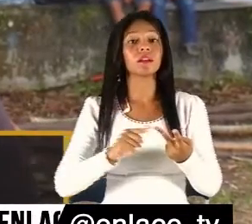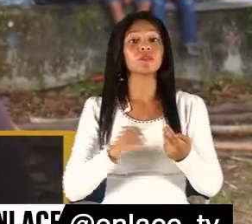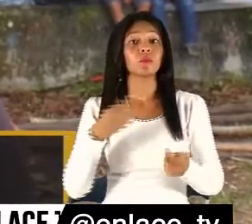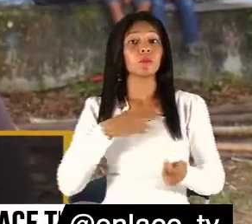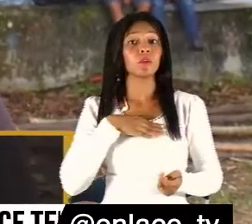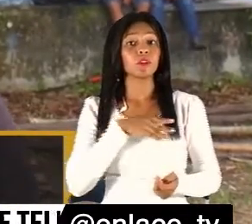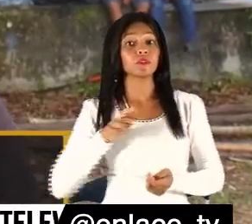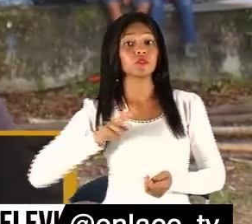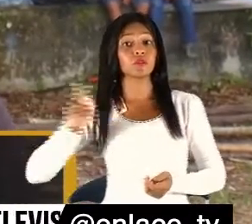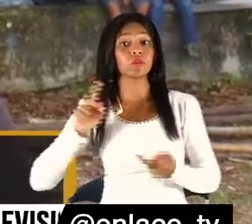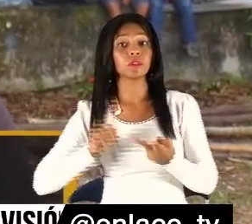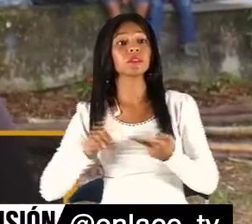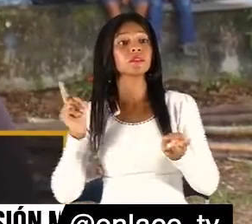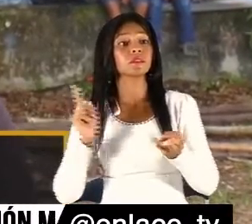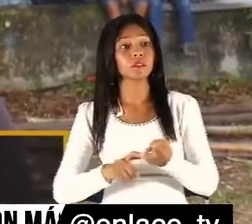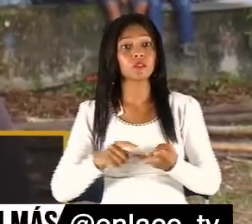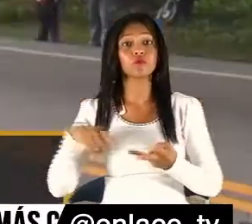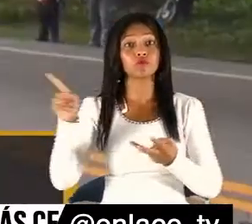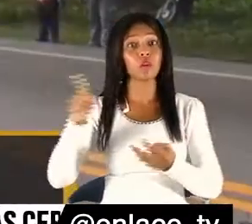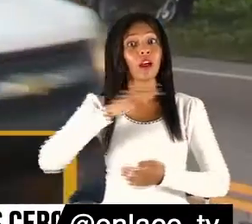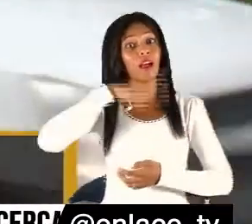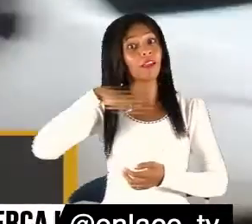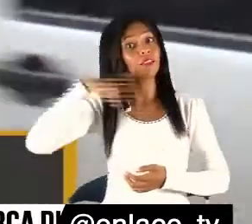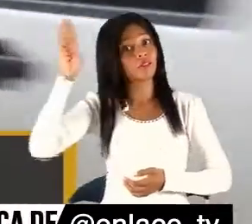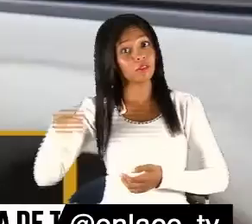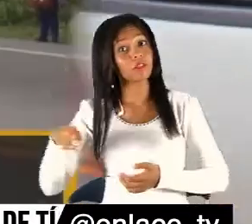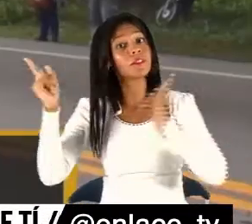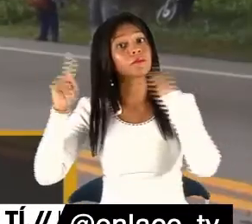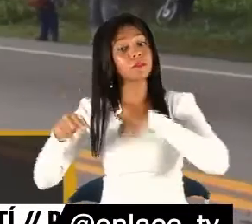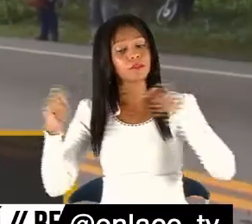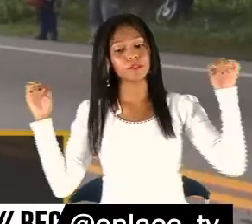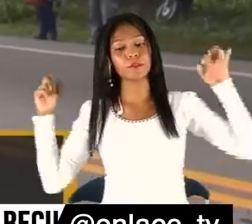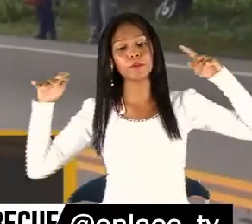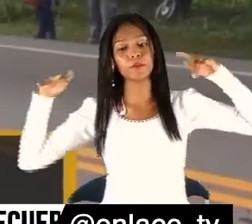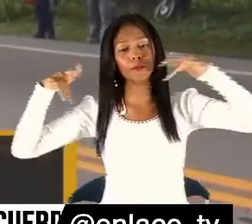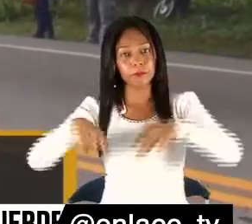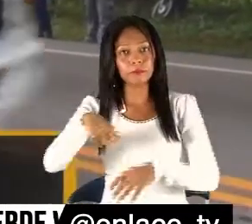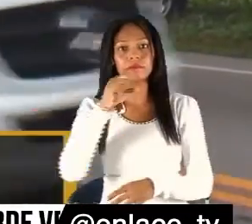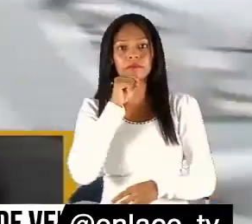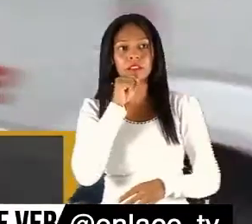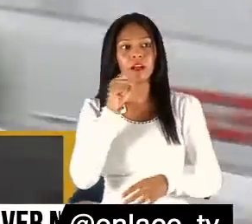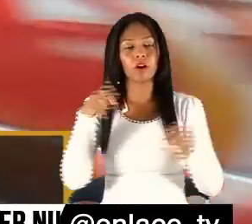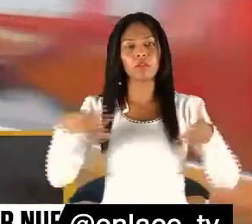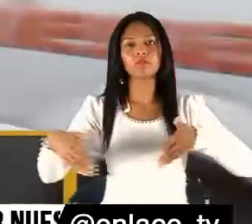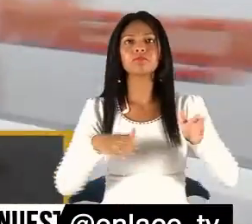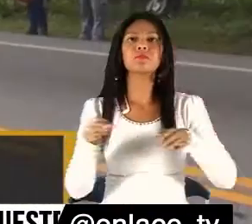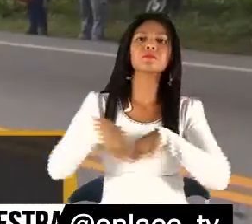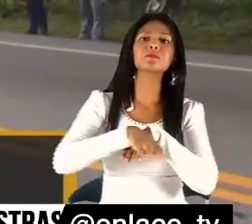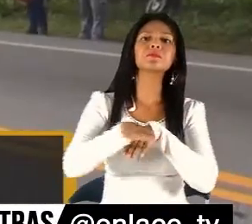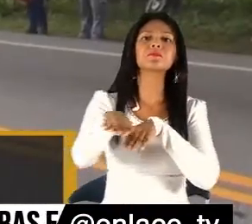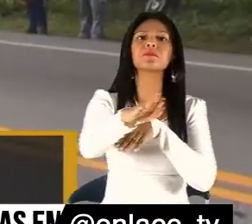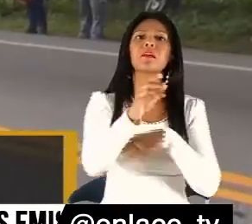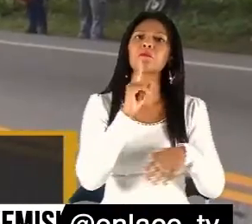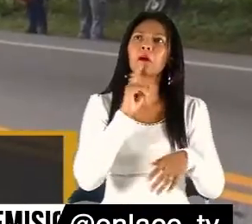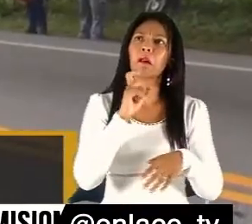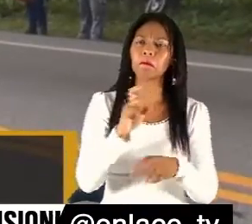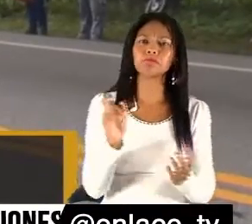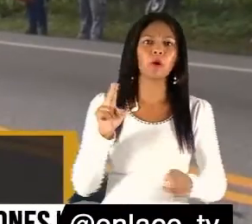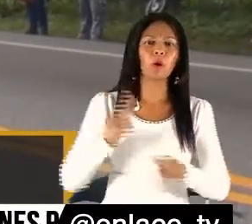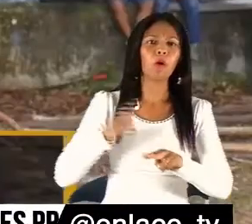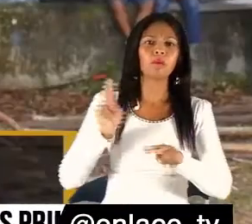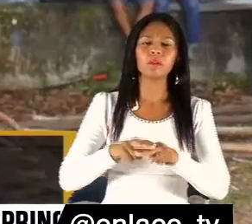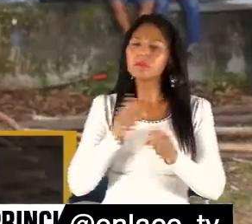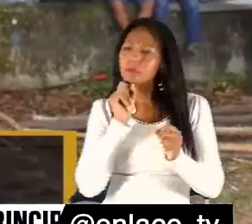hasta parte del nordeste antioqueño venimos a este punto. A esta hora el tránsito a la ciudad de Bucaramanga es normal, según pudo constatar el equipo periodístico de